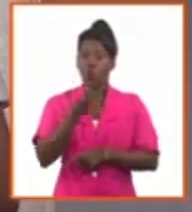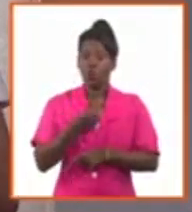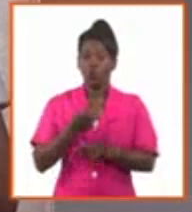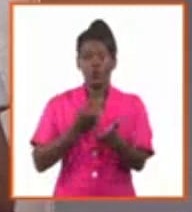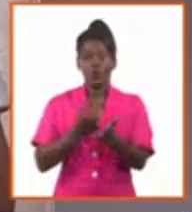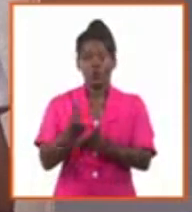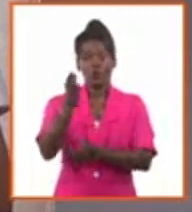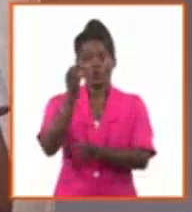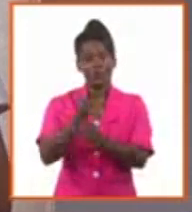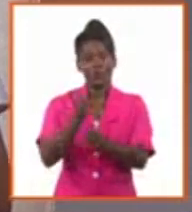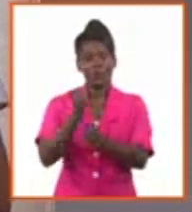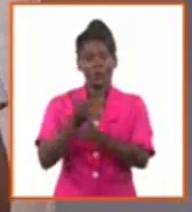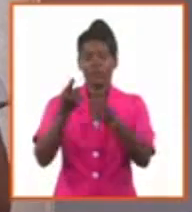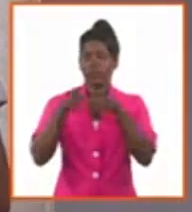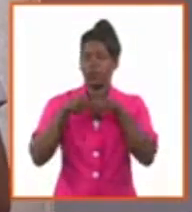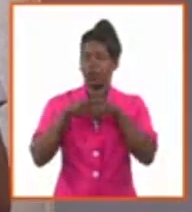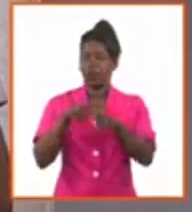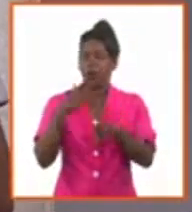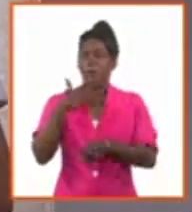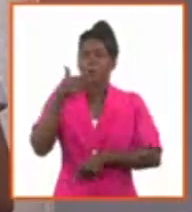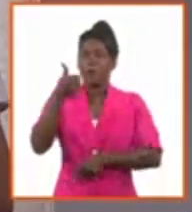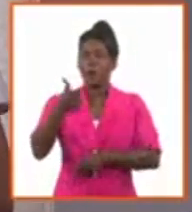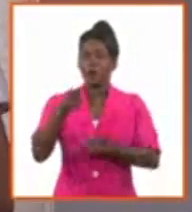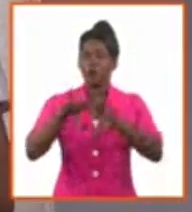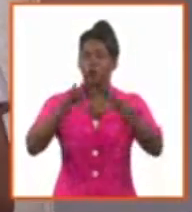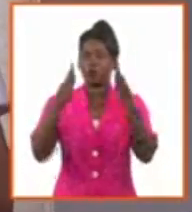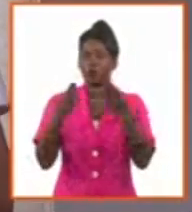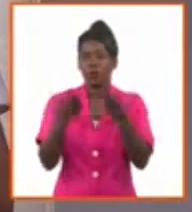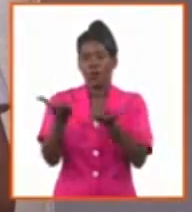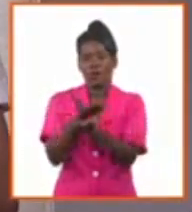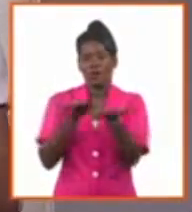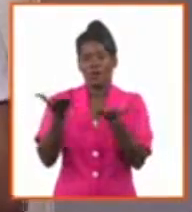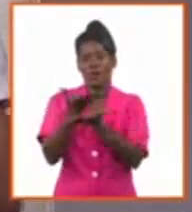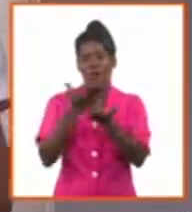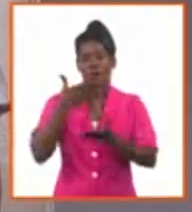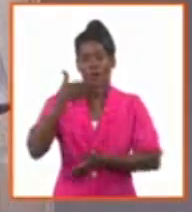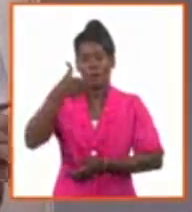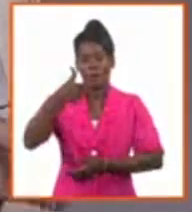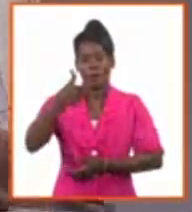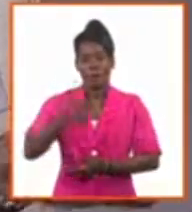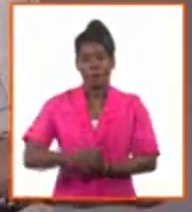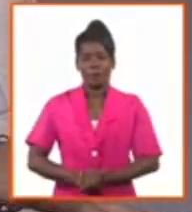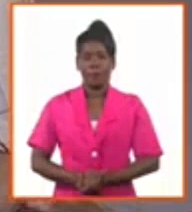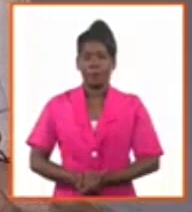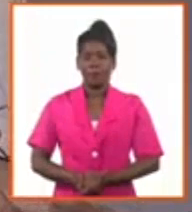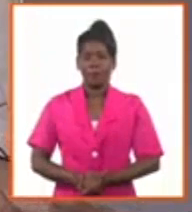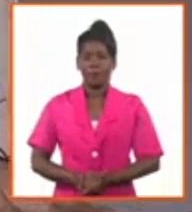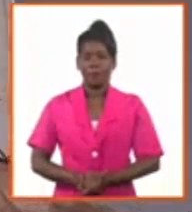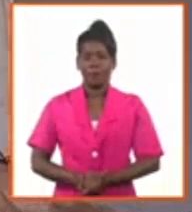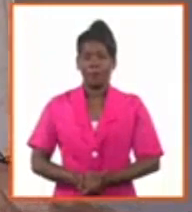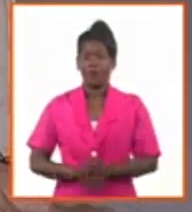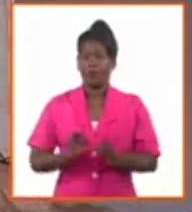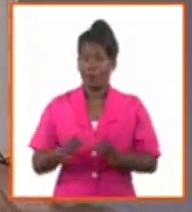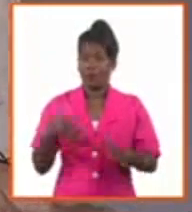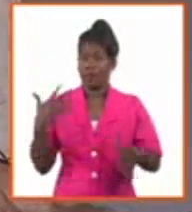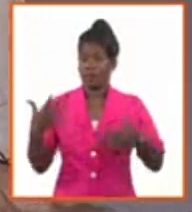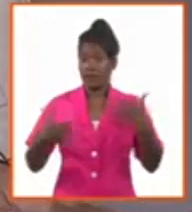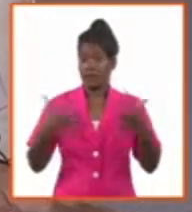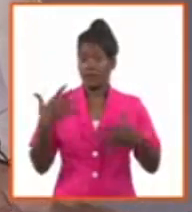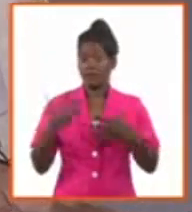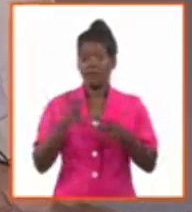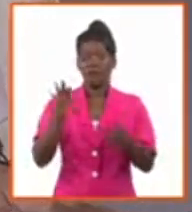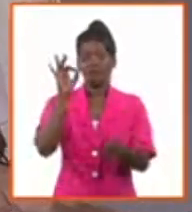a arribar con toda la profundidad que aspiramos sean los diálogos en nuestro 10º Congreso. El 10º Congreso, ya